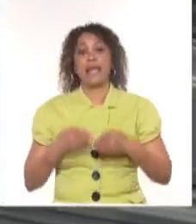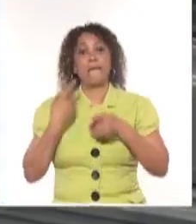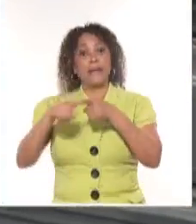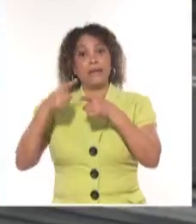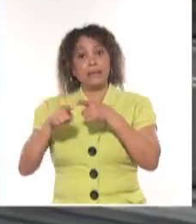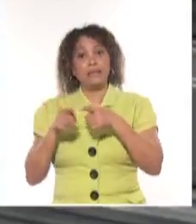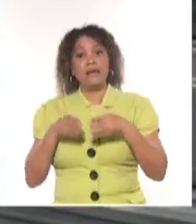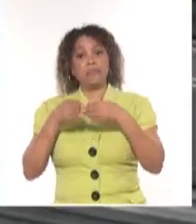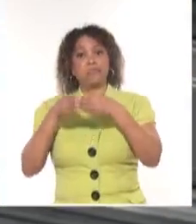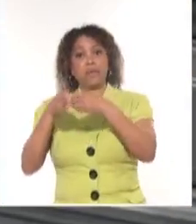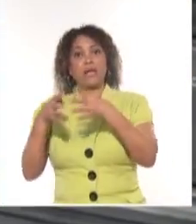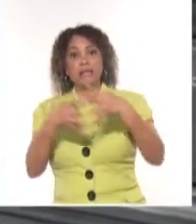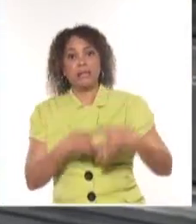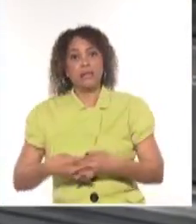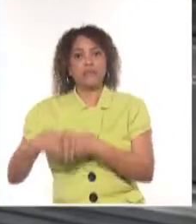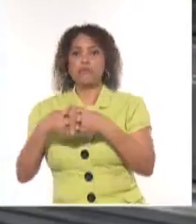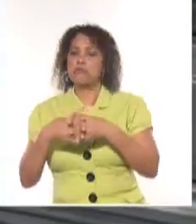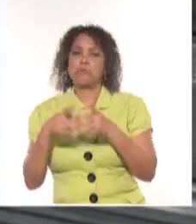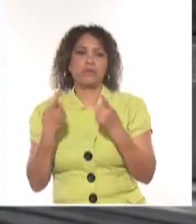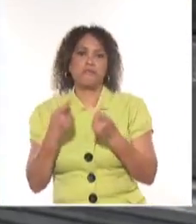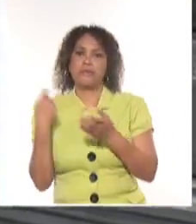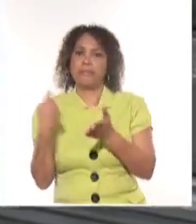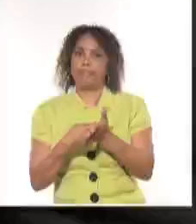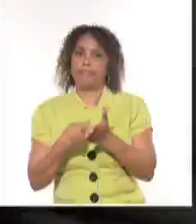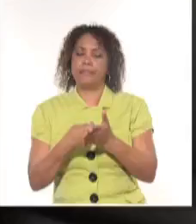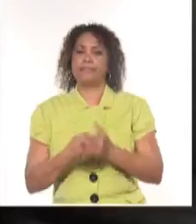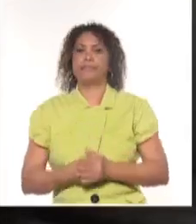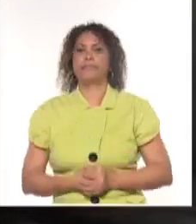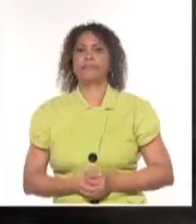afectadas por el cambio de aduanas.